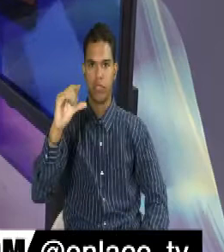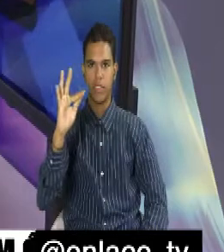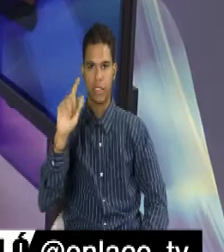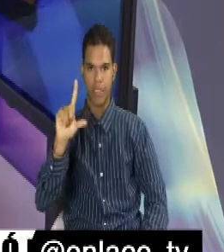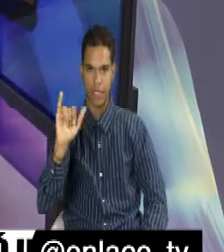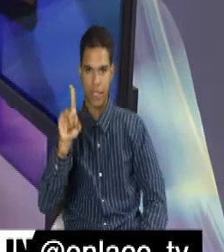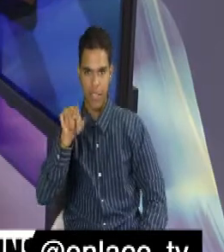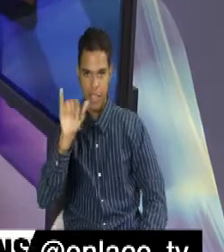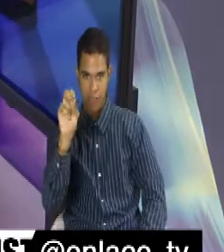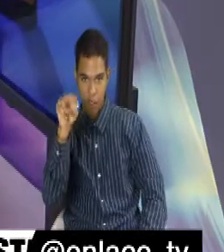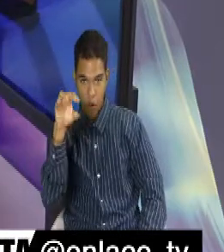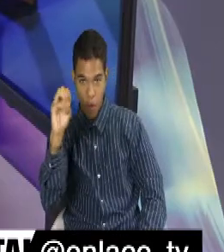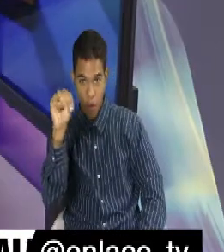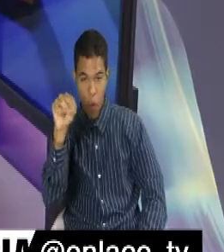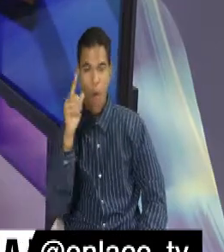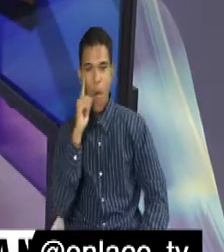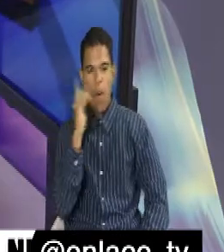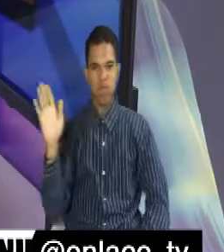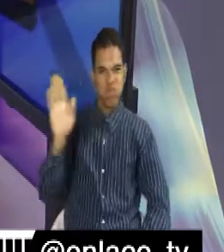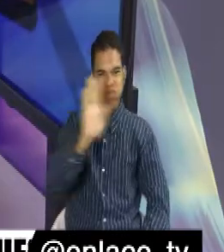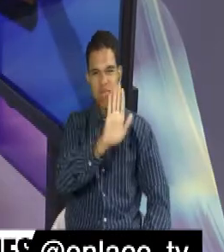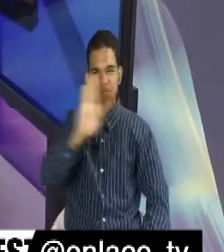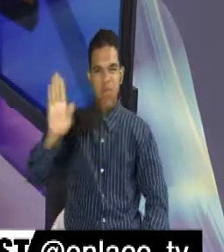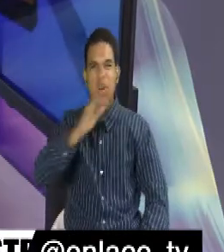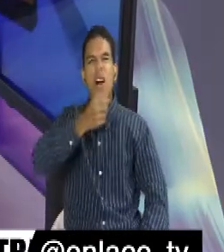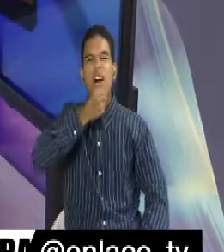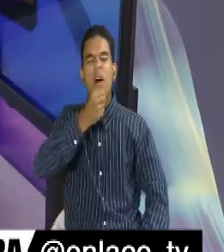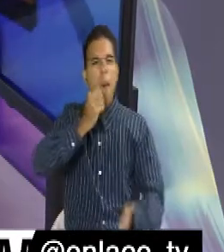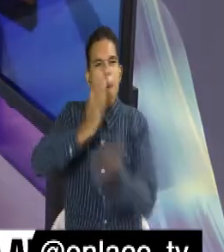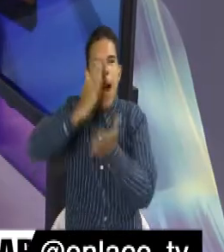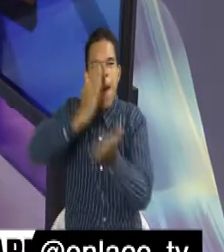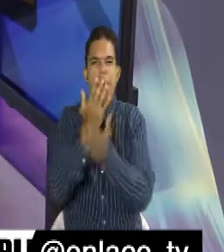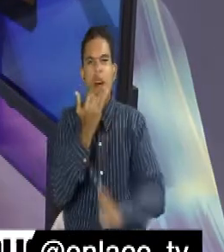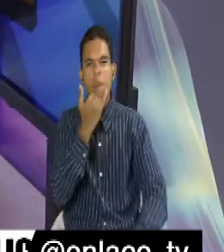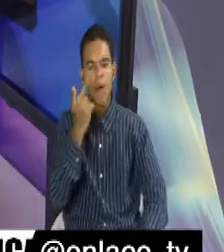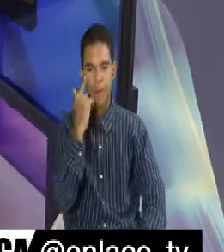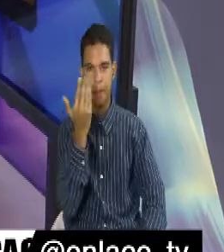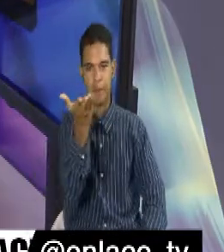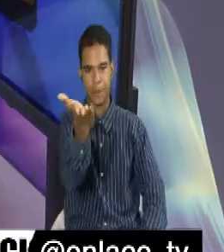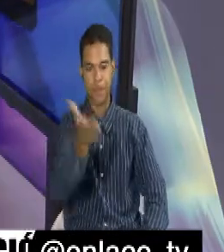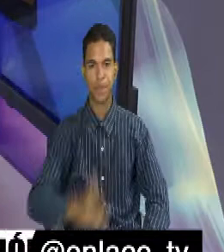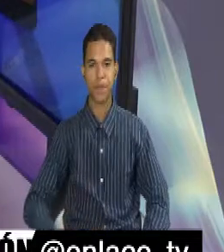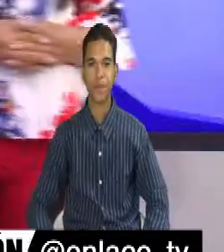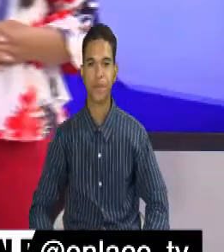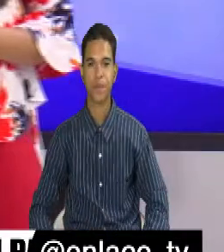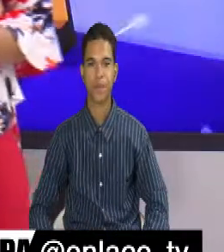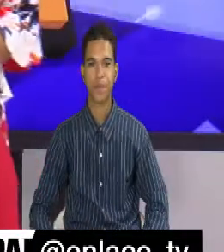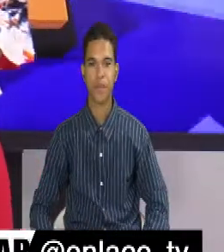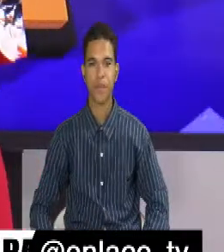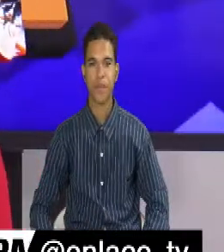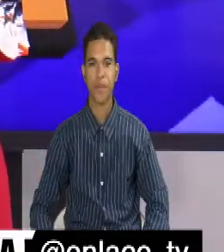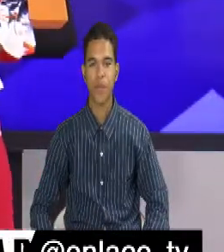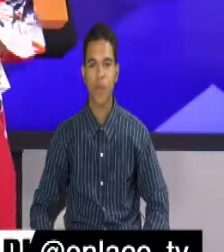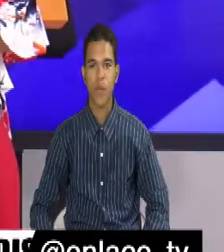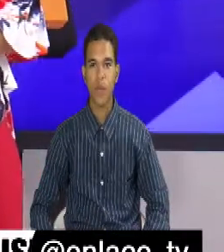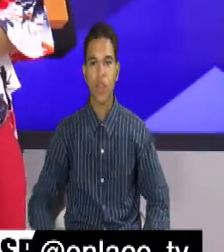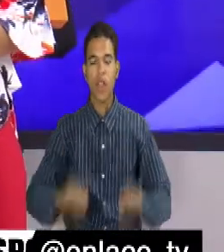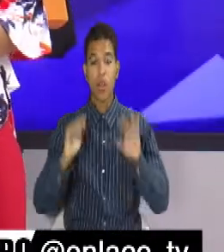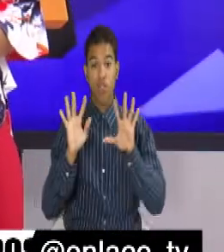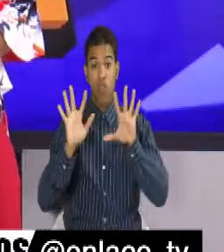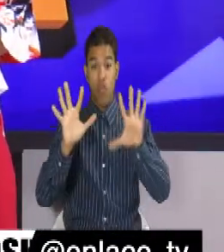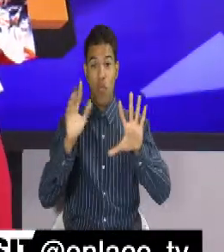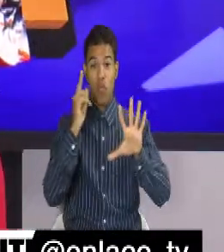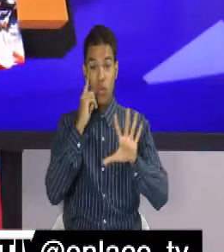www.enlacetelevisión.com. Es el momento de conocer los titulares de los hechos que hoy son noticia. Comenzamos. Fue destruido en zona rural